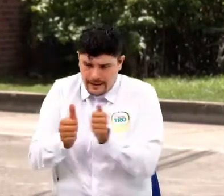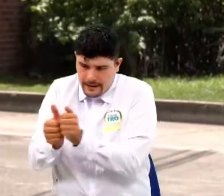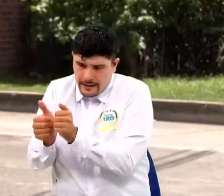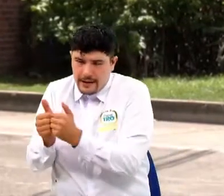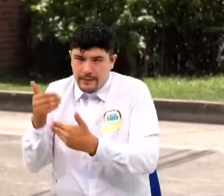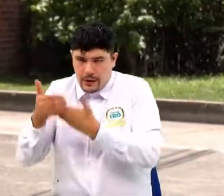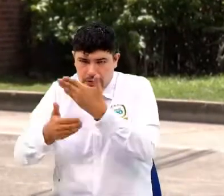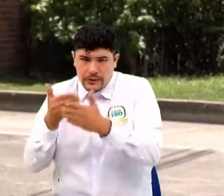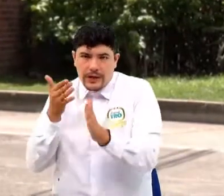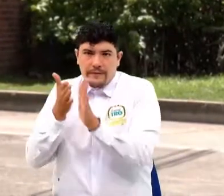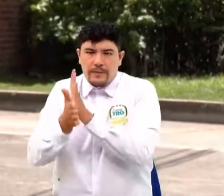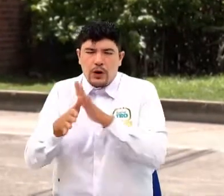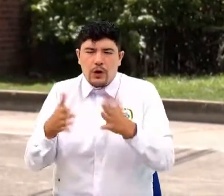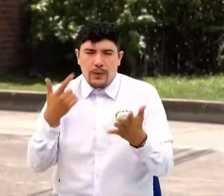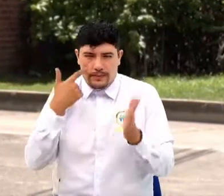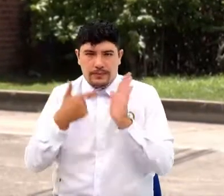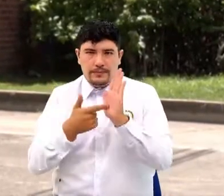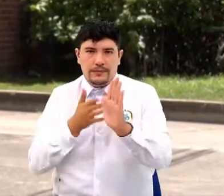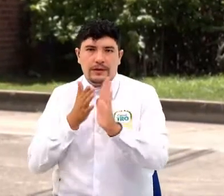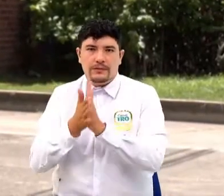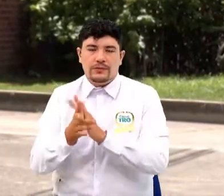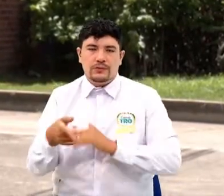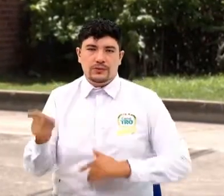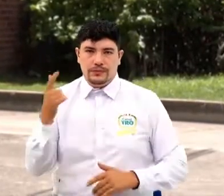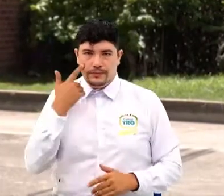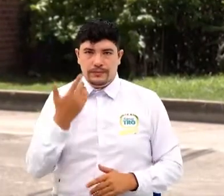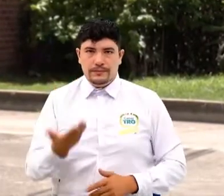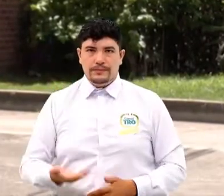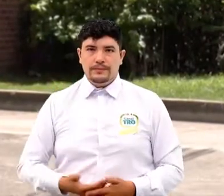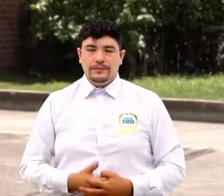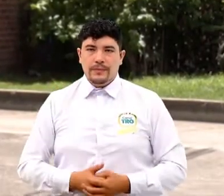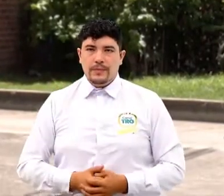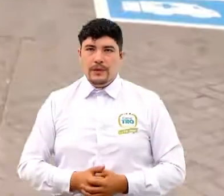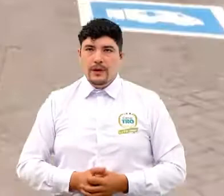han transcurrido las últimas horas de la familia Surmay aquí en la ciudad de Bucaramanga.